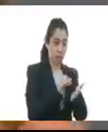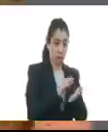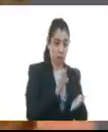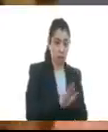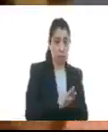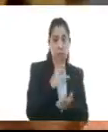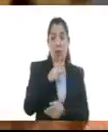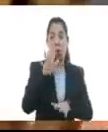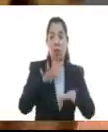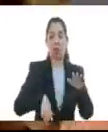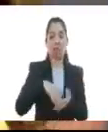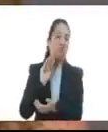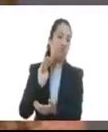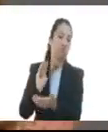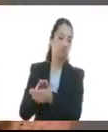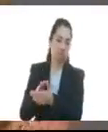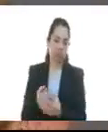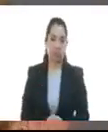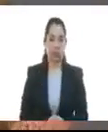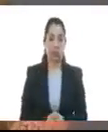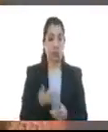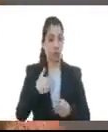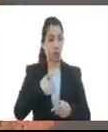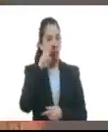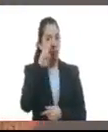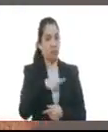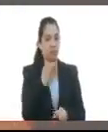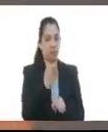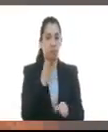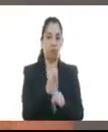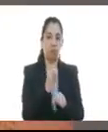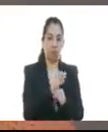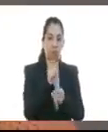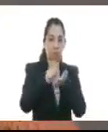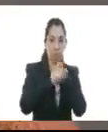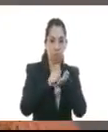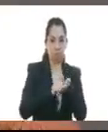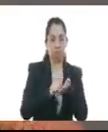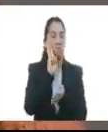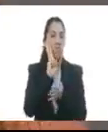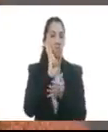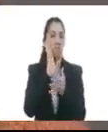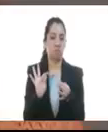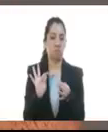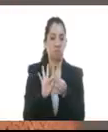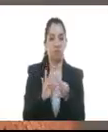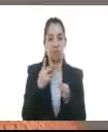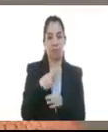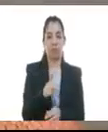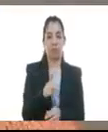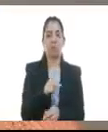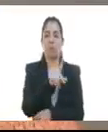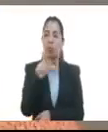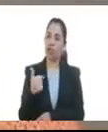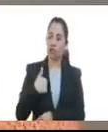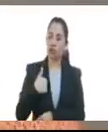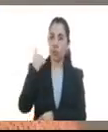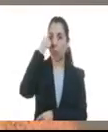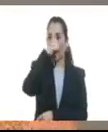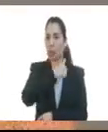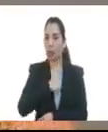en papel porque así me salen mejor, pero bueno, a la hora de tener que analizar los